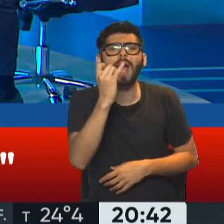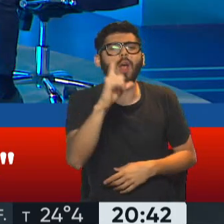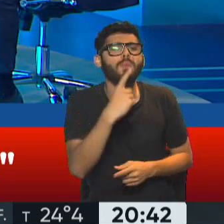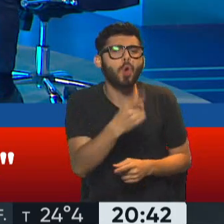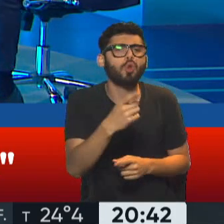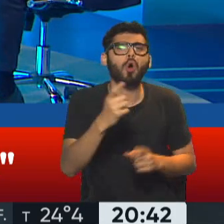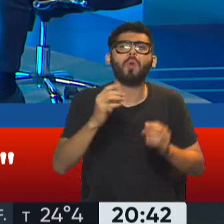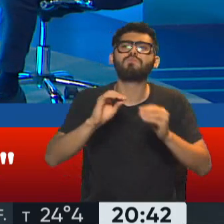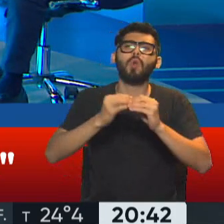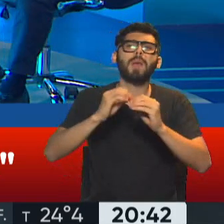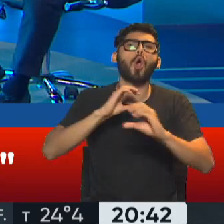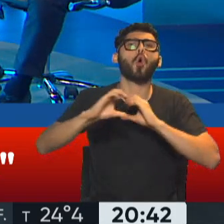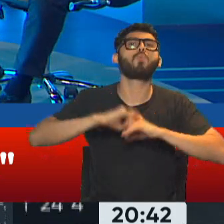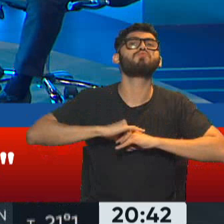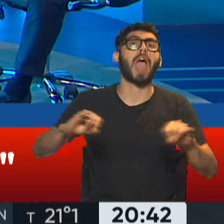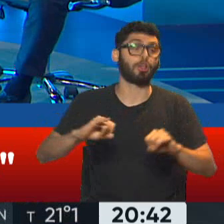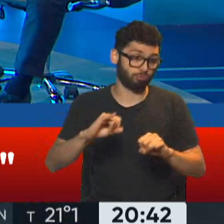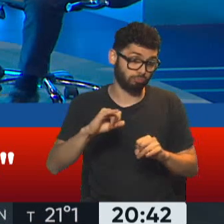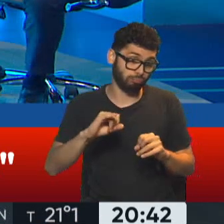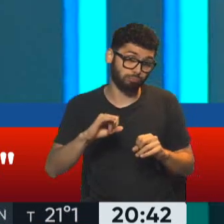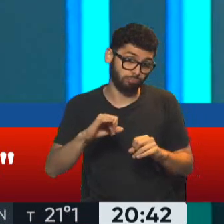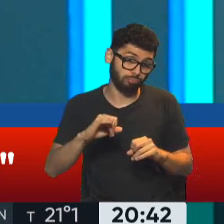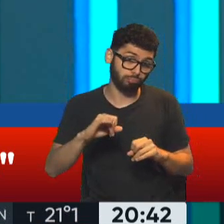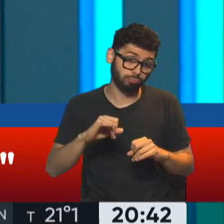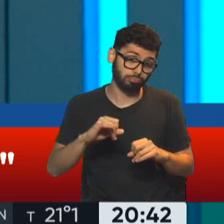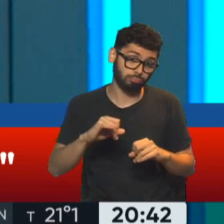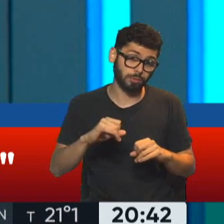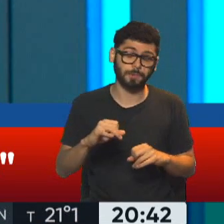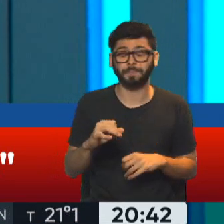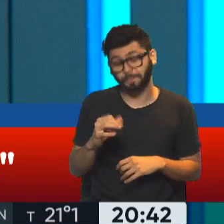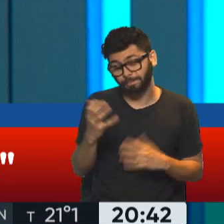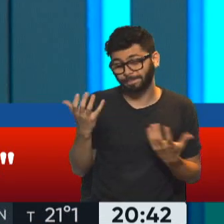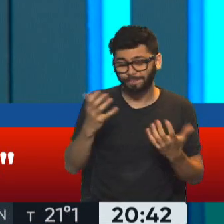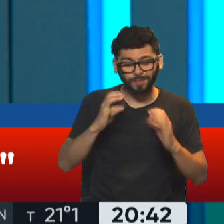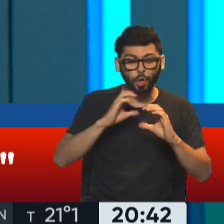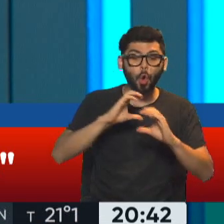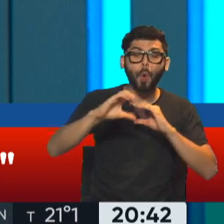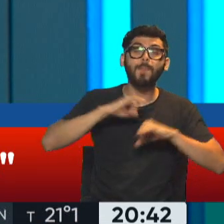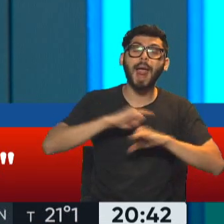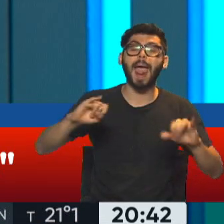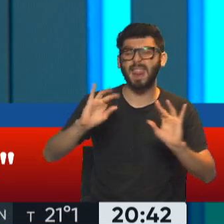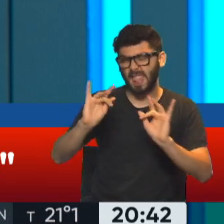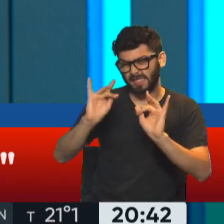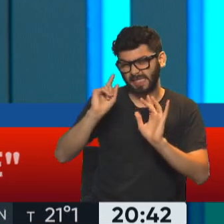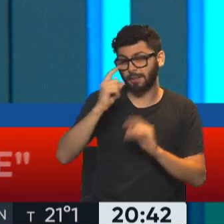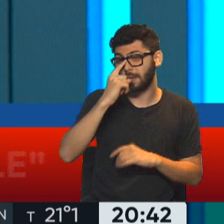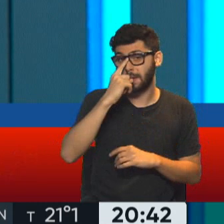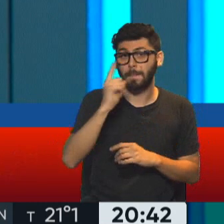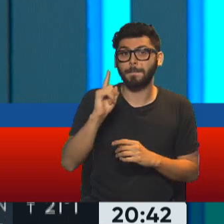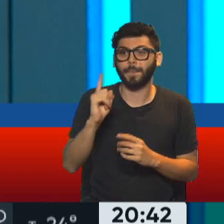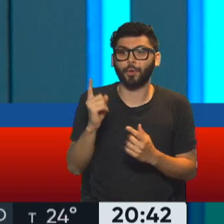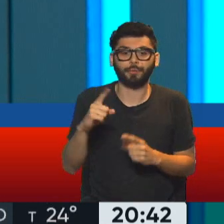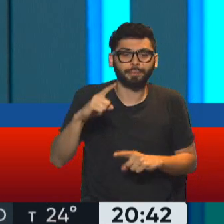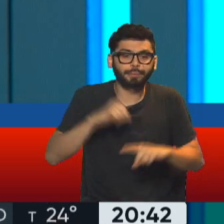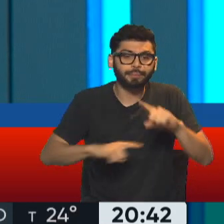sido comunicar también, ¿no? El problema de comunicar es difícil, pero comunicar es una parte de la gestión,